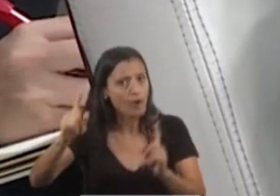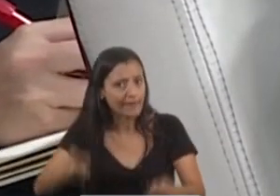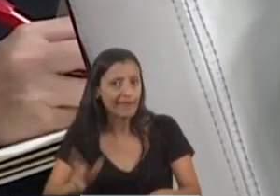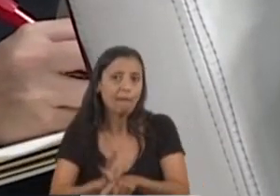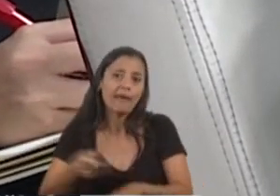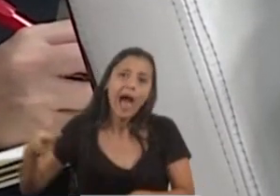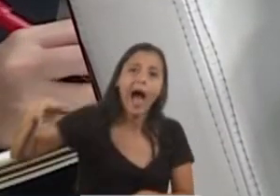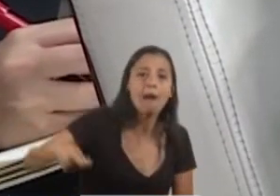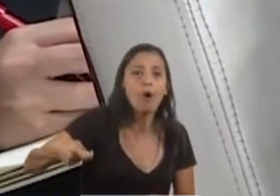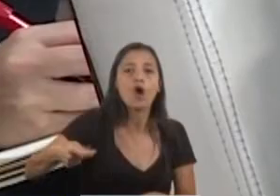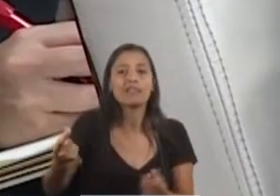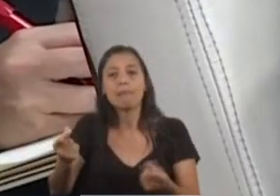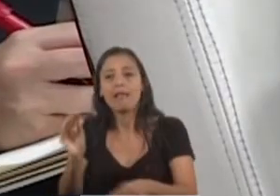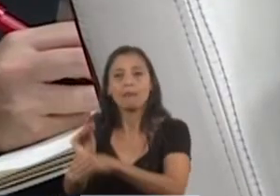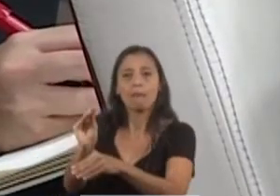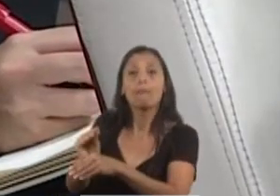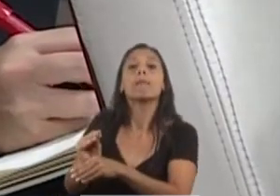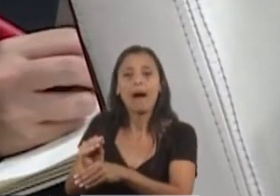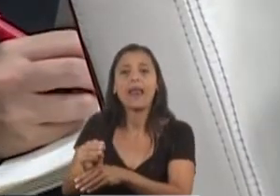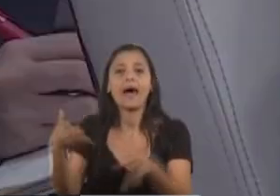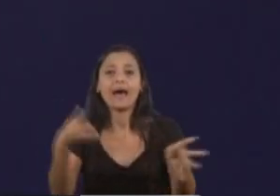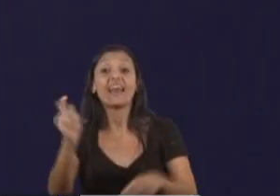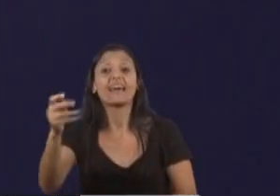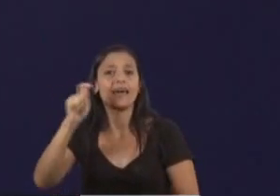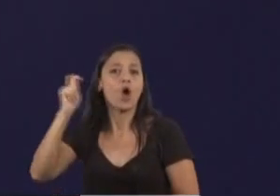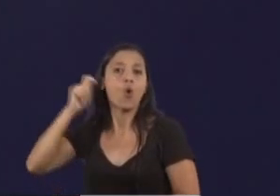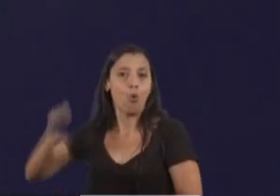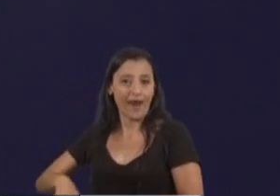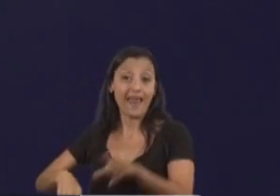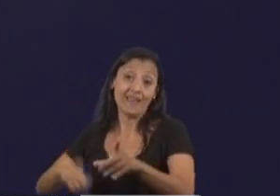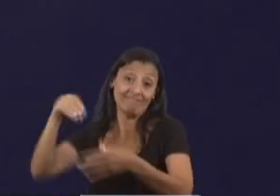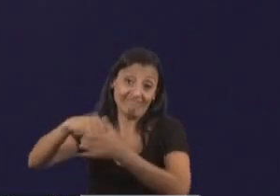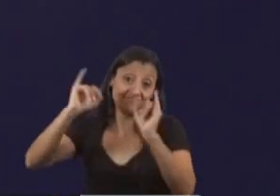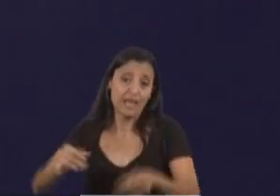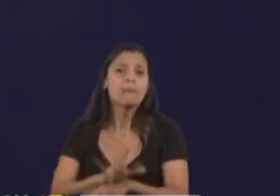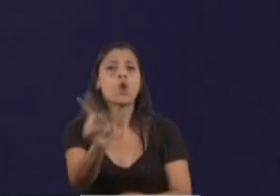a Ucrania, o sea que sí que estaba involucrada en el conflicto. Sí, también, pero no era parte de la guerra.